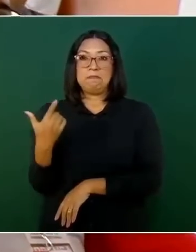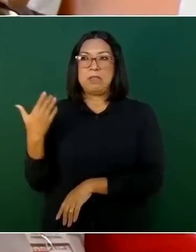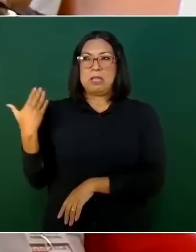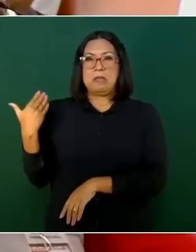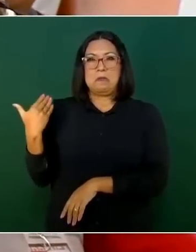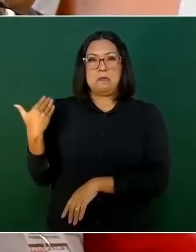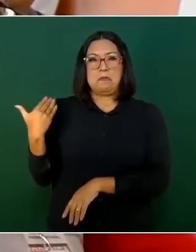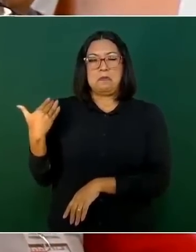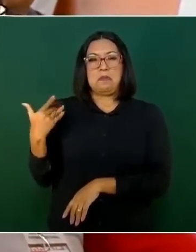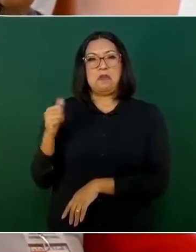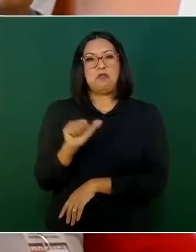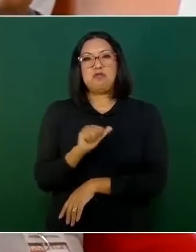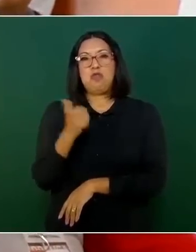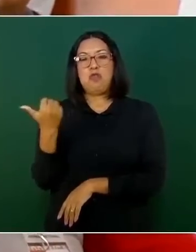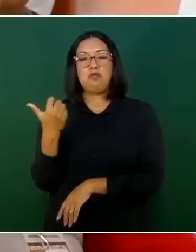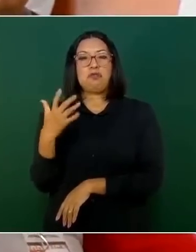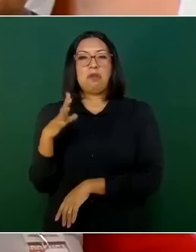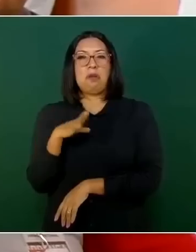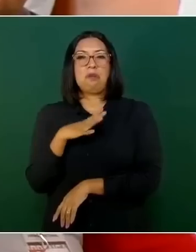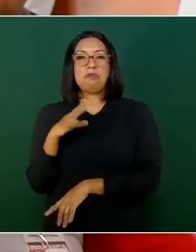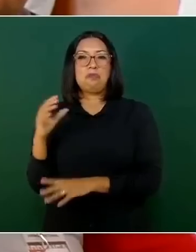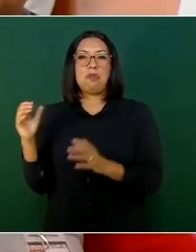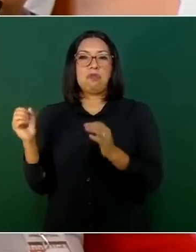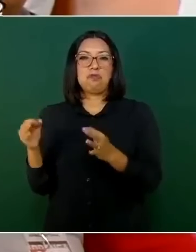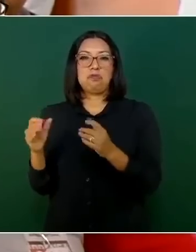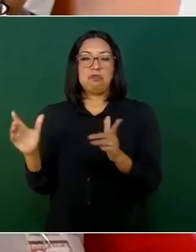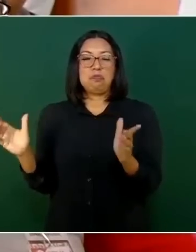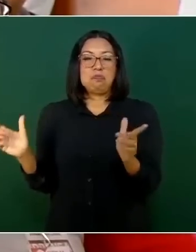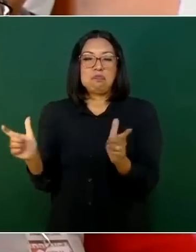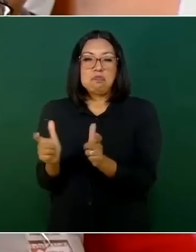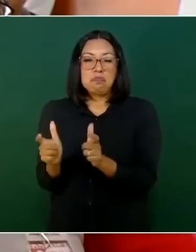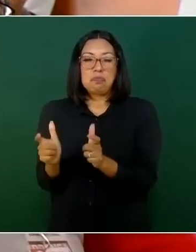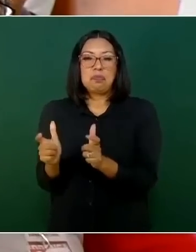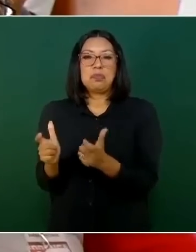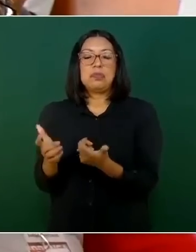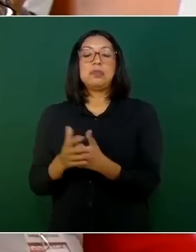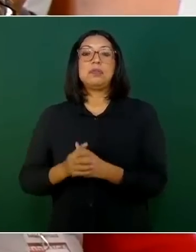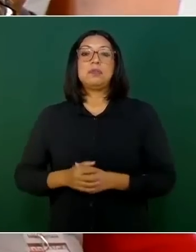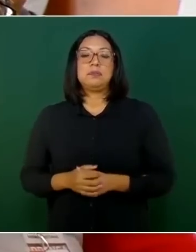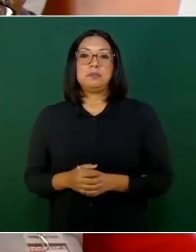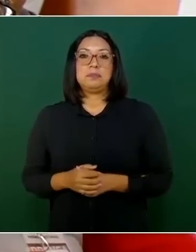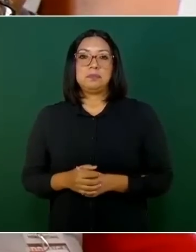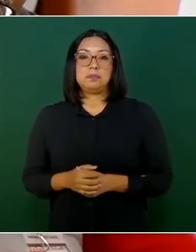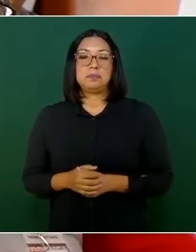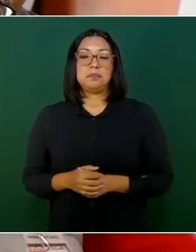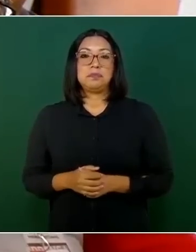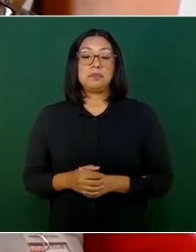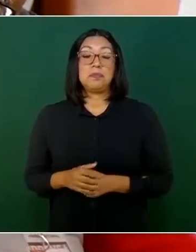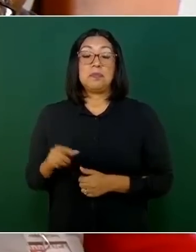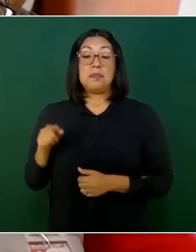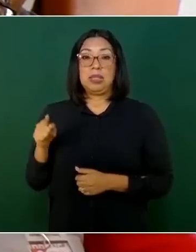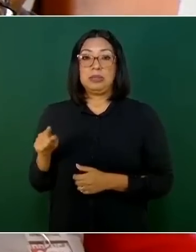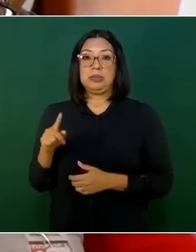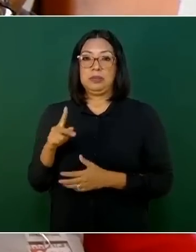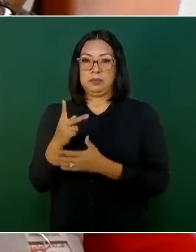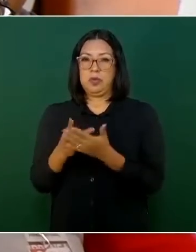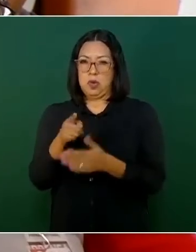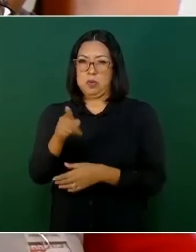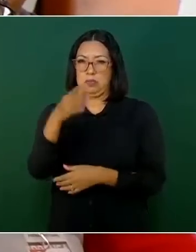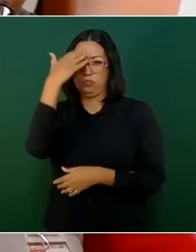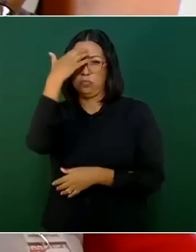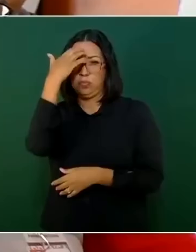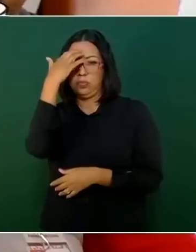familiar que lo pasaron para hacer un hospital de IMSS-Coplamar, ese programa que usted conoció muy